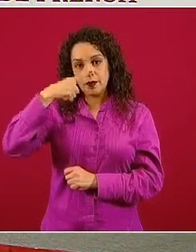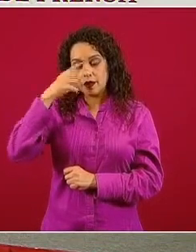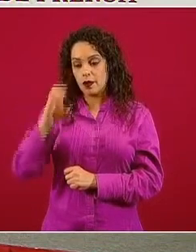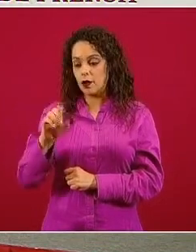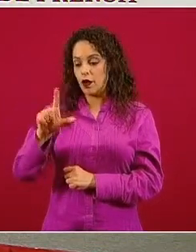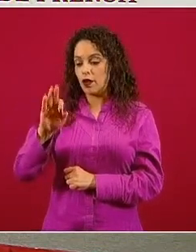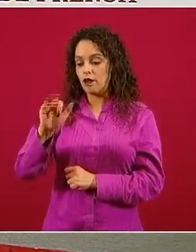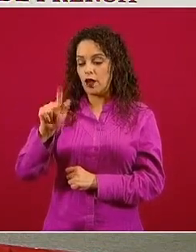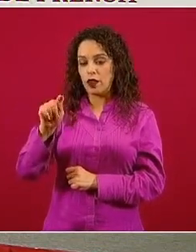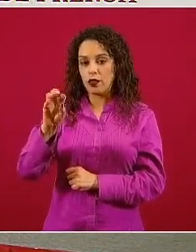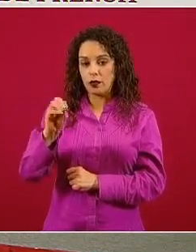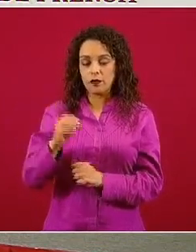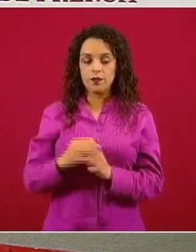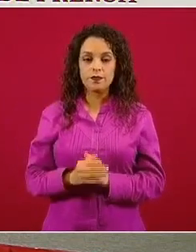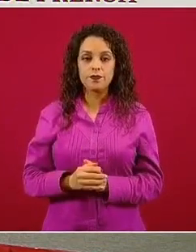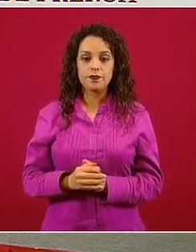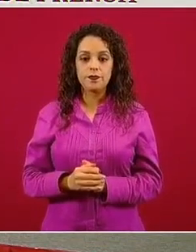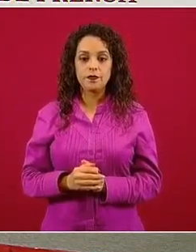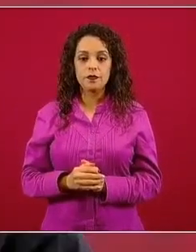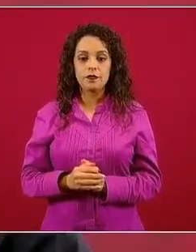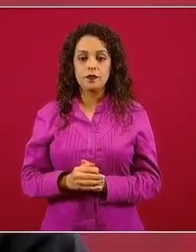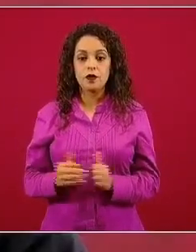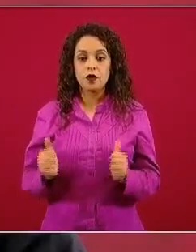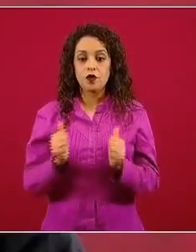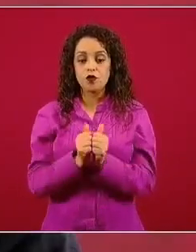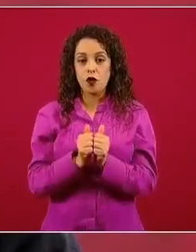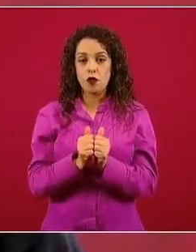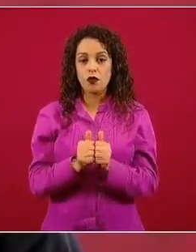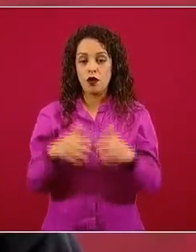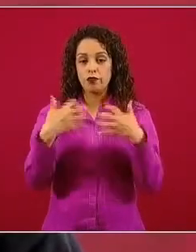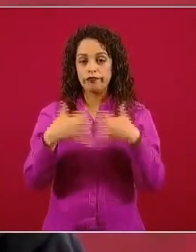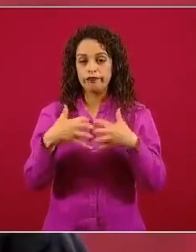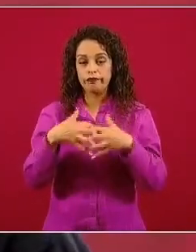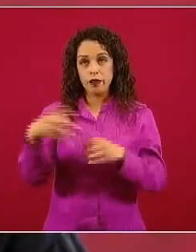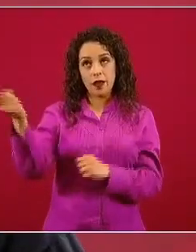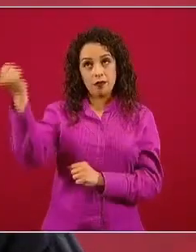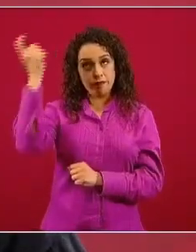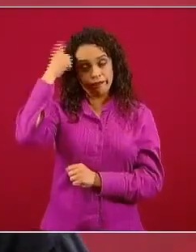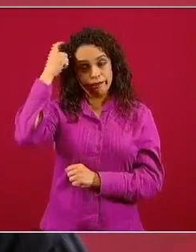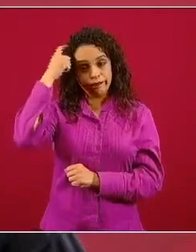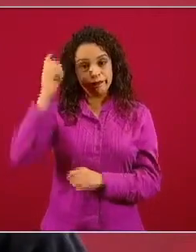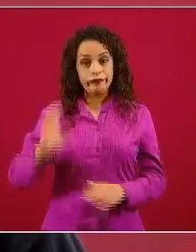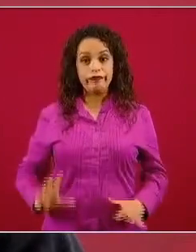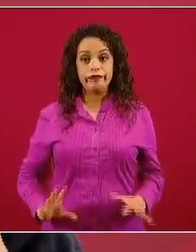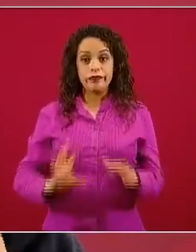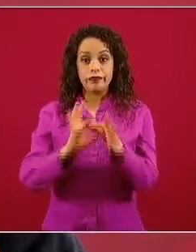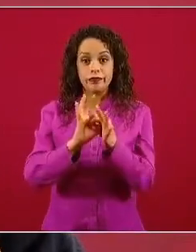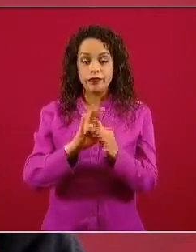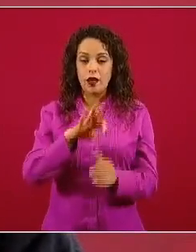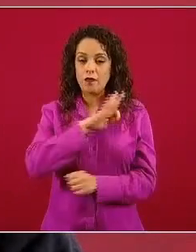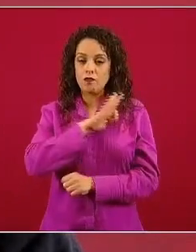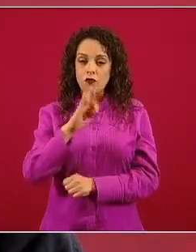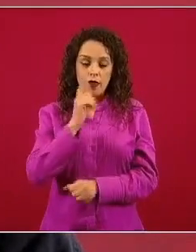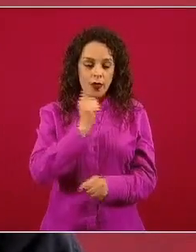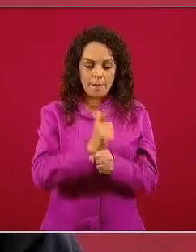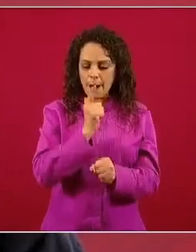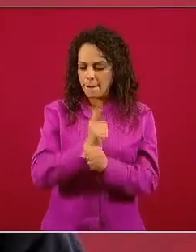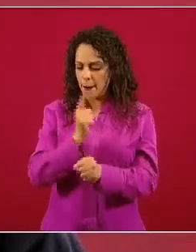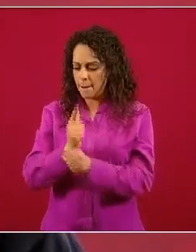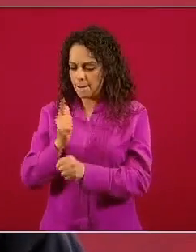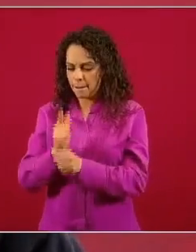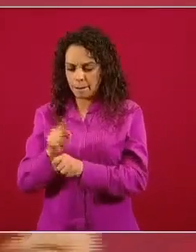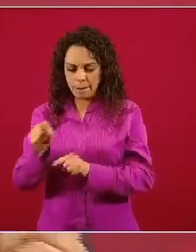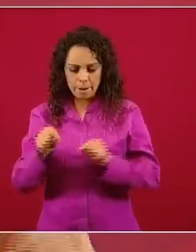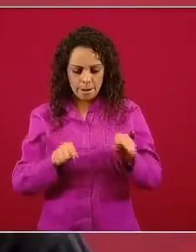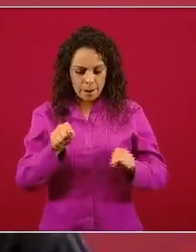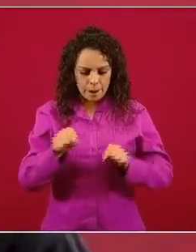través de todo un mecanismo neuronal conectado con el cerebro que nos permite en su momento identificar todas estas partículas que